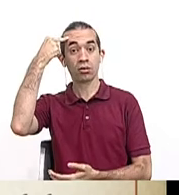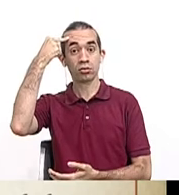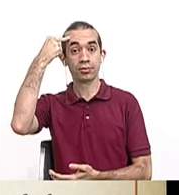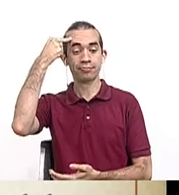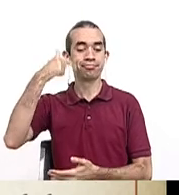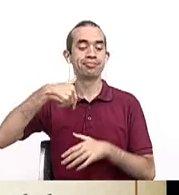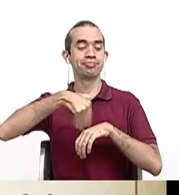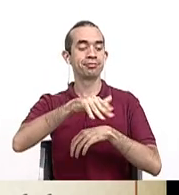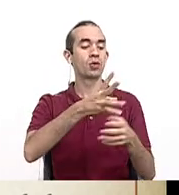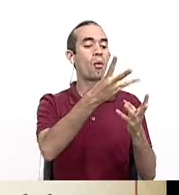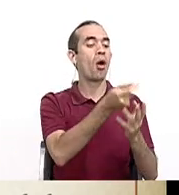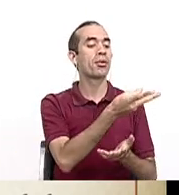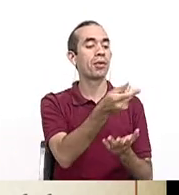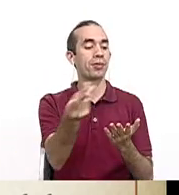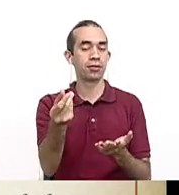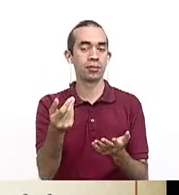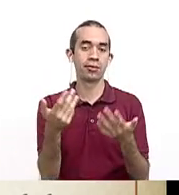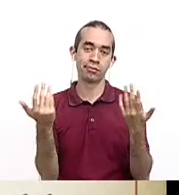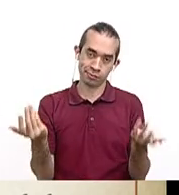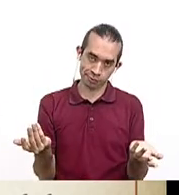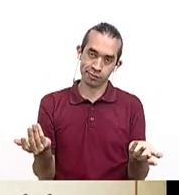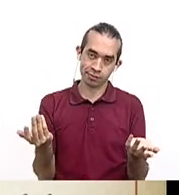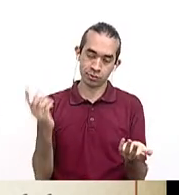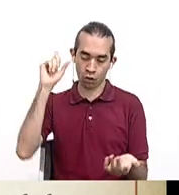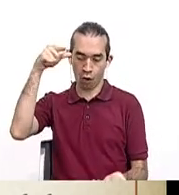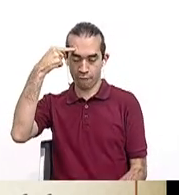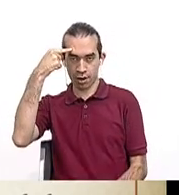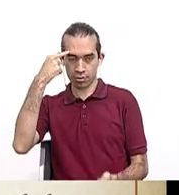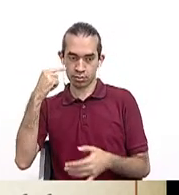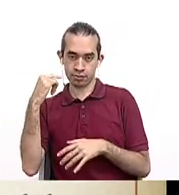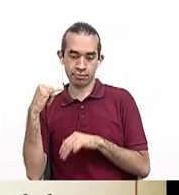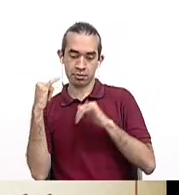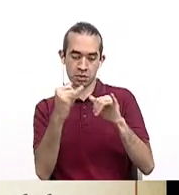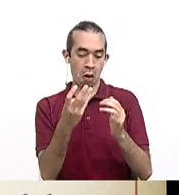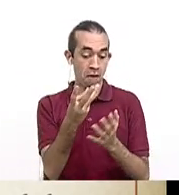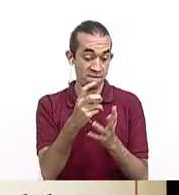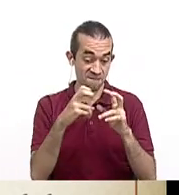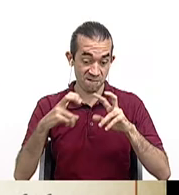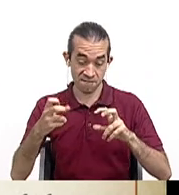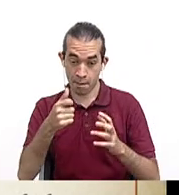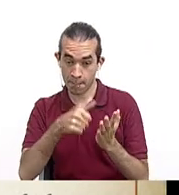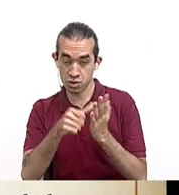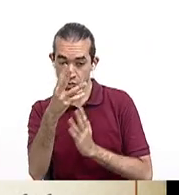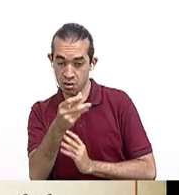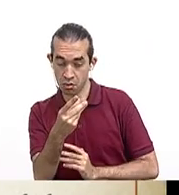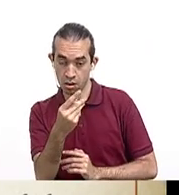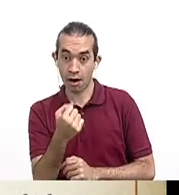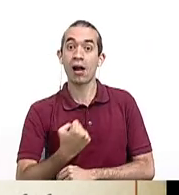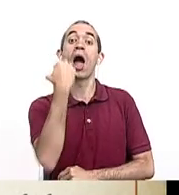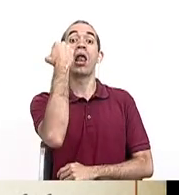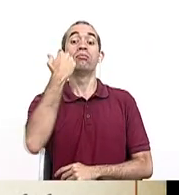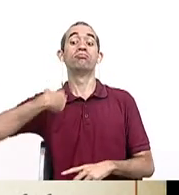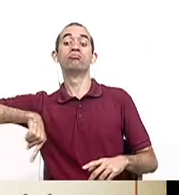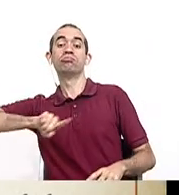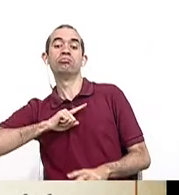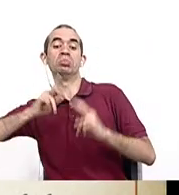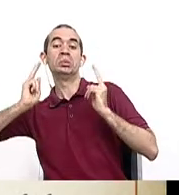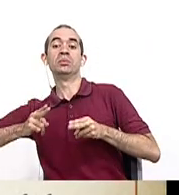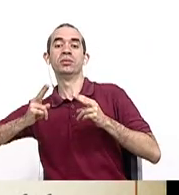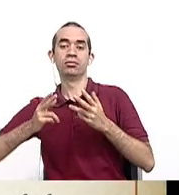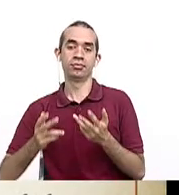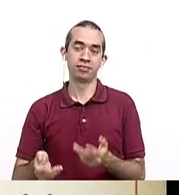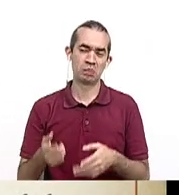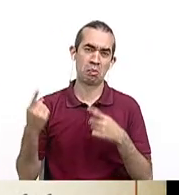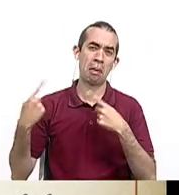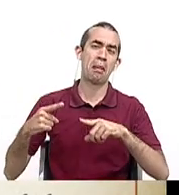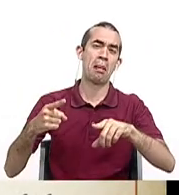era muy común que el candidato de gobierno a las elecciones eso es uno de los elementos más importantes